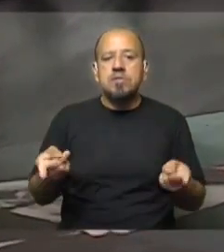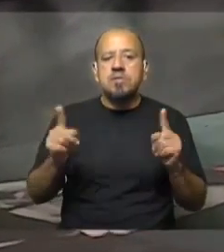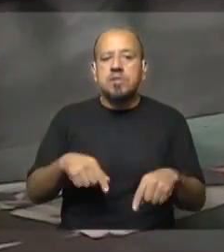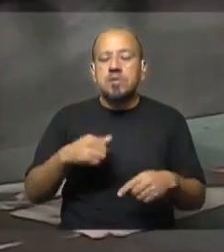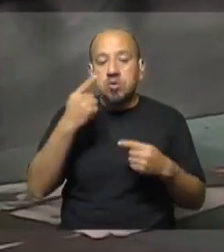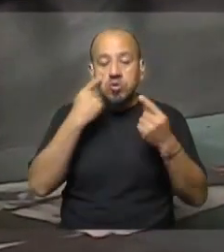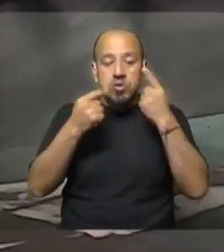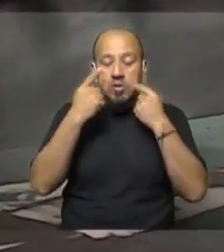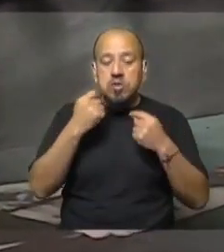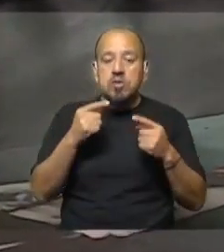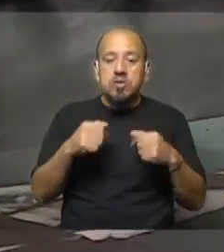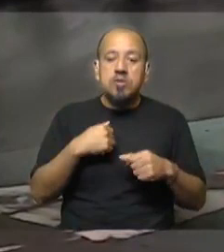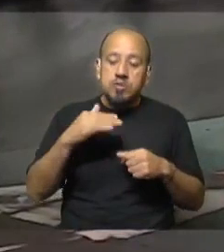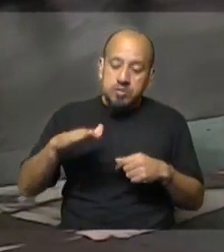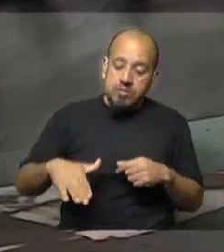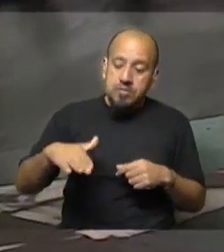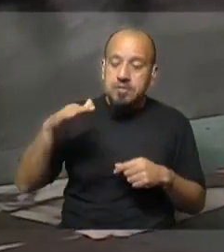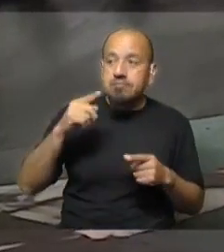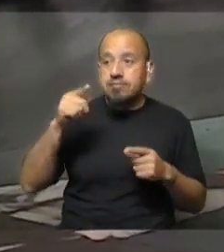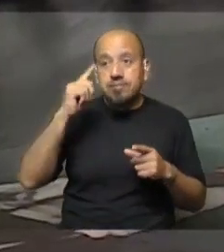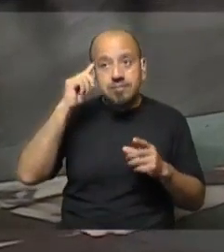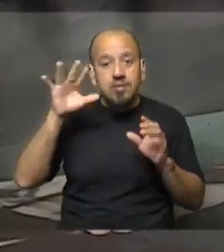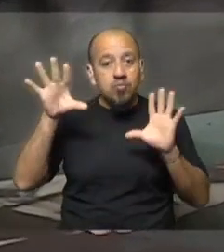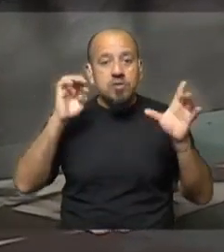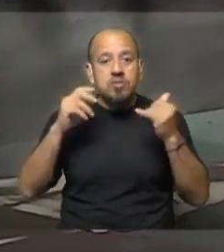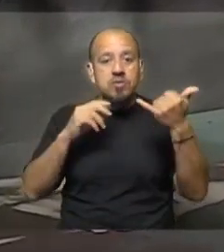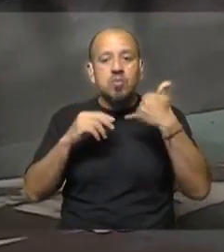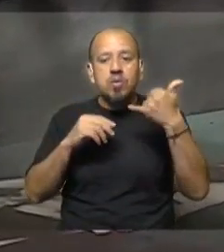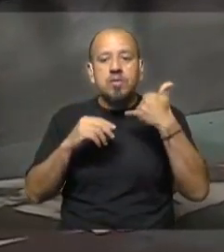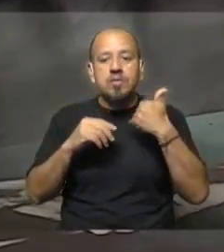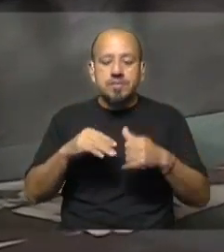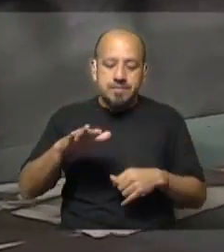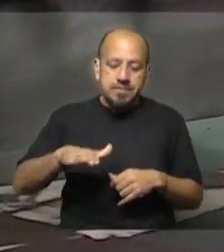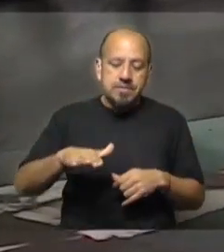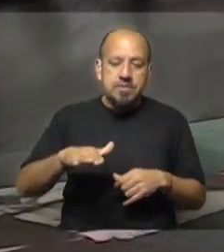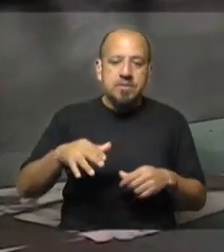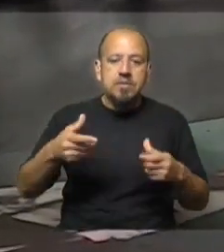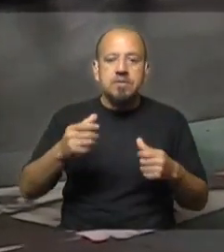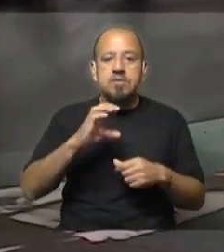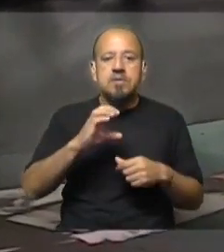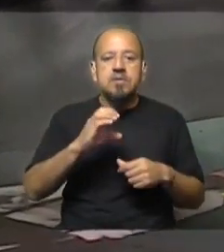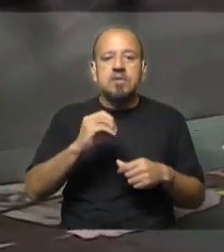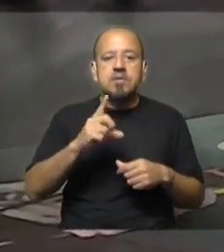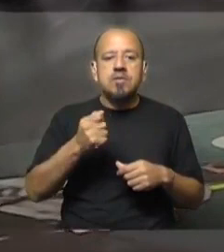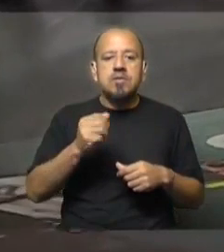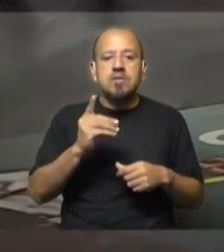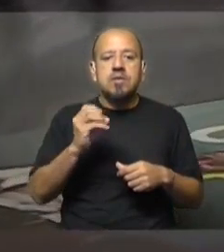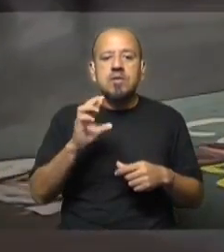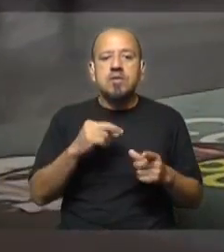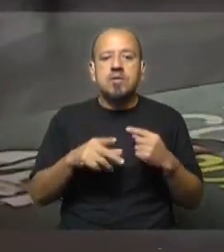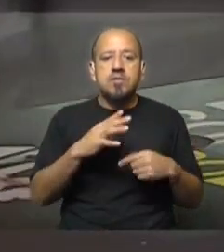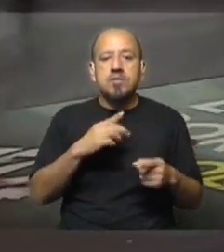llorando. Yo crecí escuchando ese cuento. El niño del Y colador. el niño del El colador. niño del colador. Que tenemos un capítulo que se llama